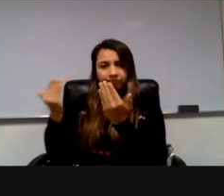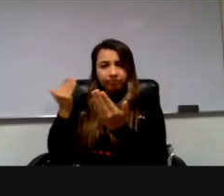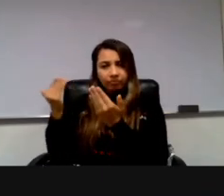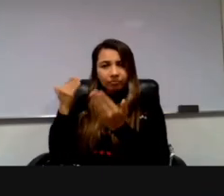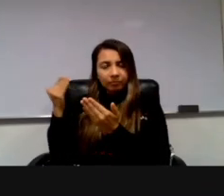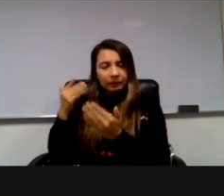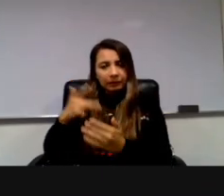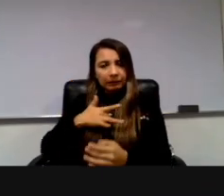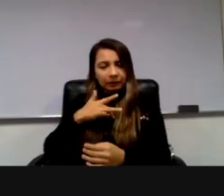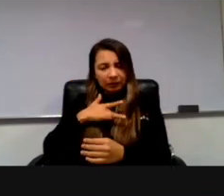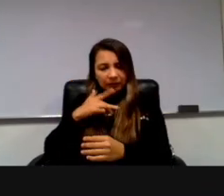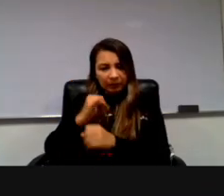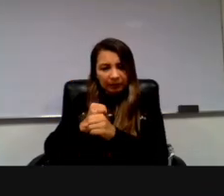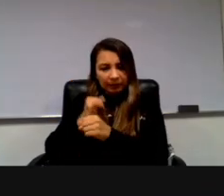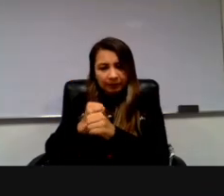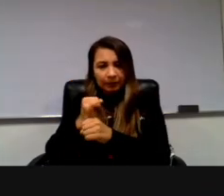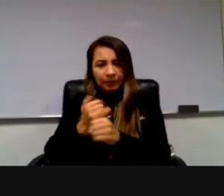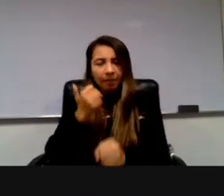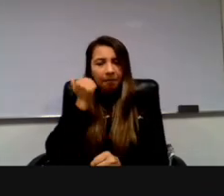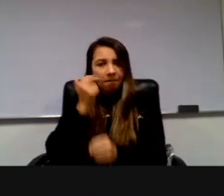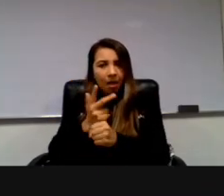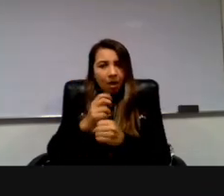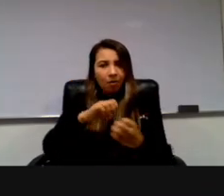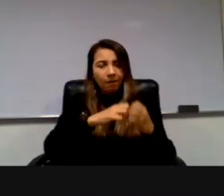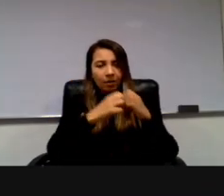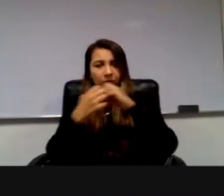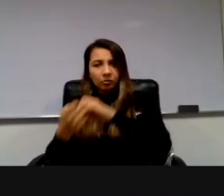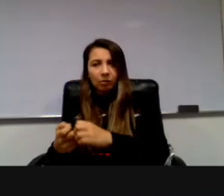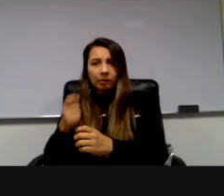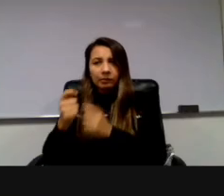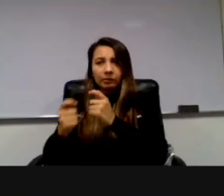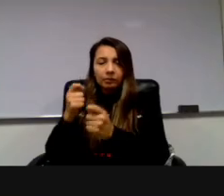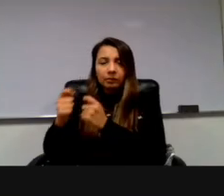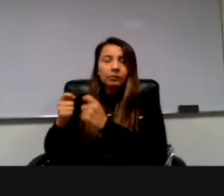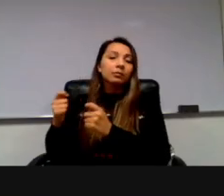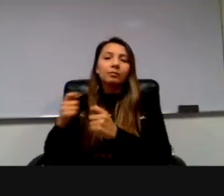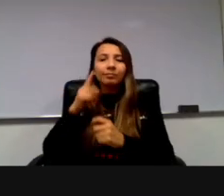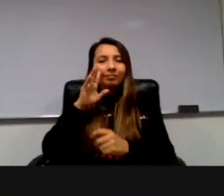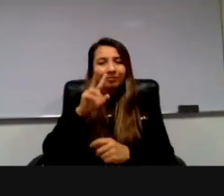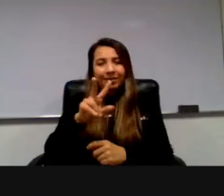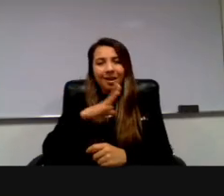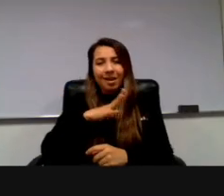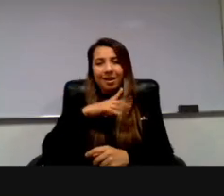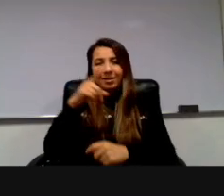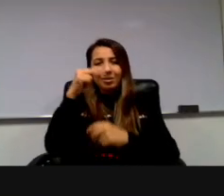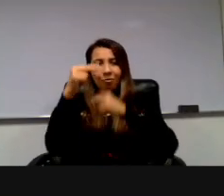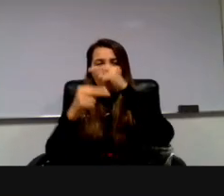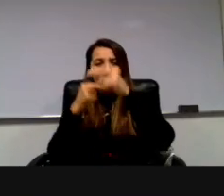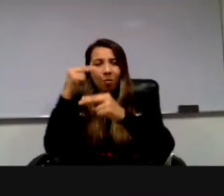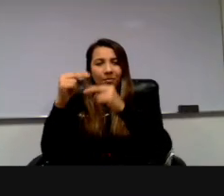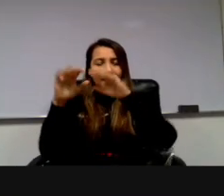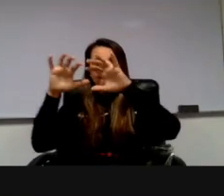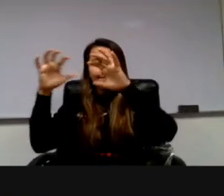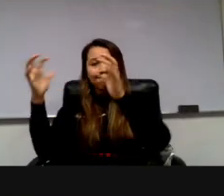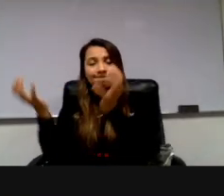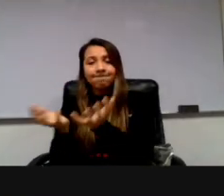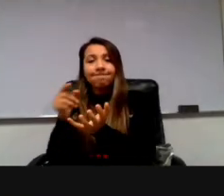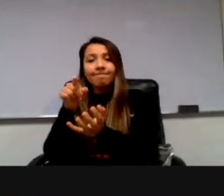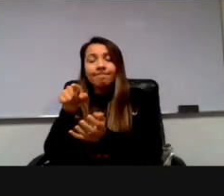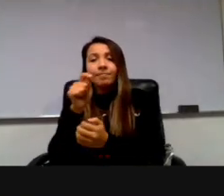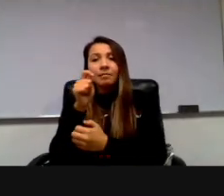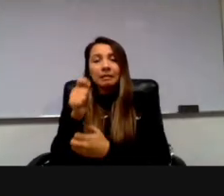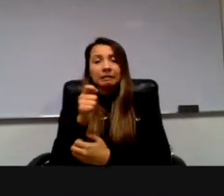de reconstruir etapas tempranas de la evolución de la vida en la Tierra. La nubecita que vemos, pues representa como